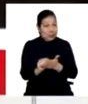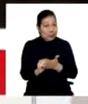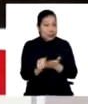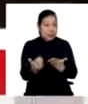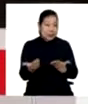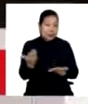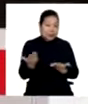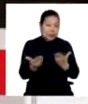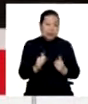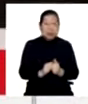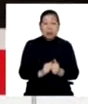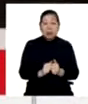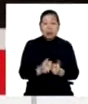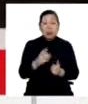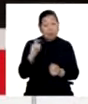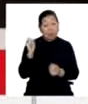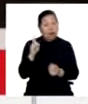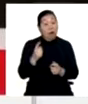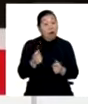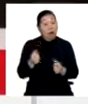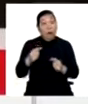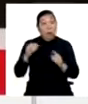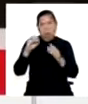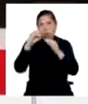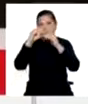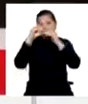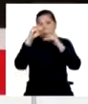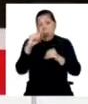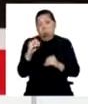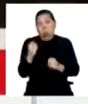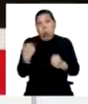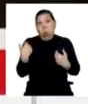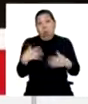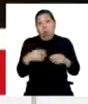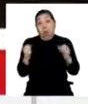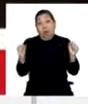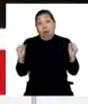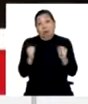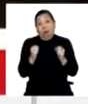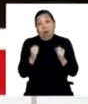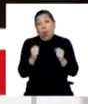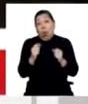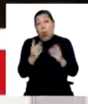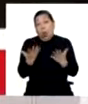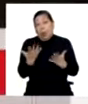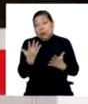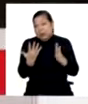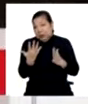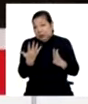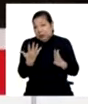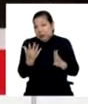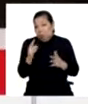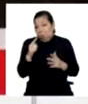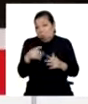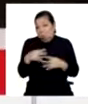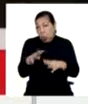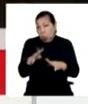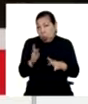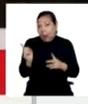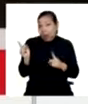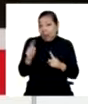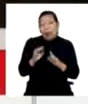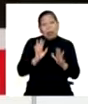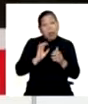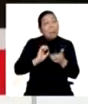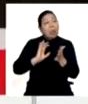la etapa más dura del frío, primera quincena de julio, y a partir de ahí ya empiece